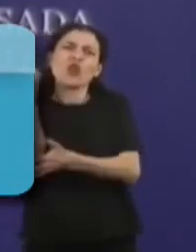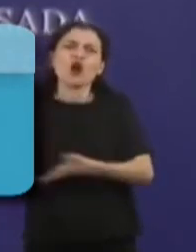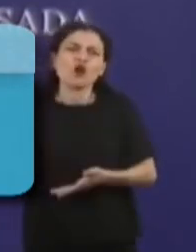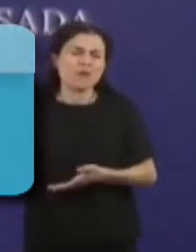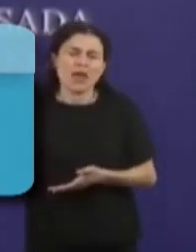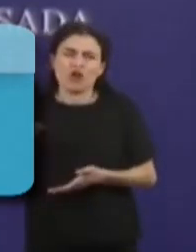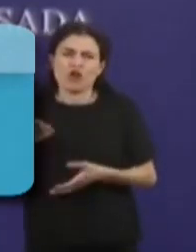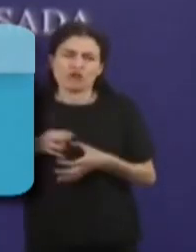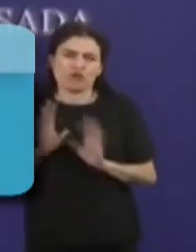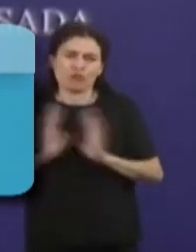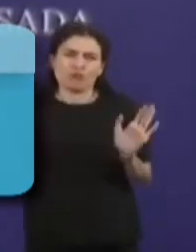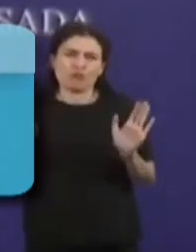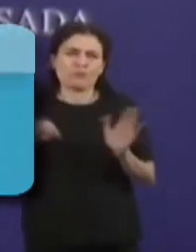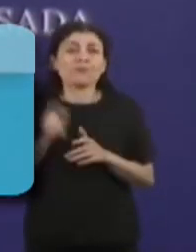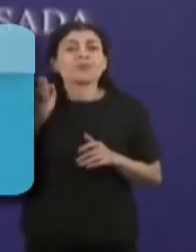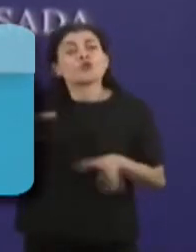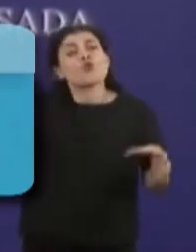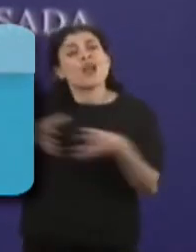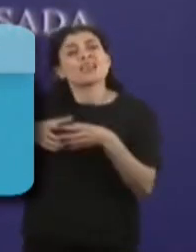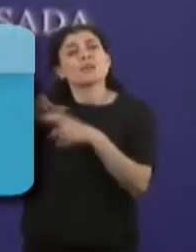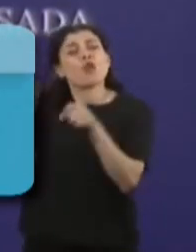al punto que todo su equipo